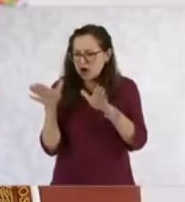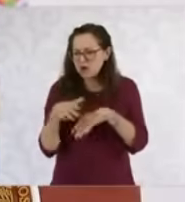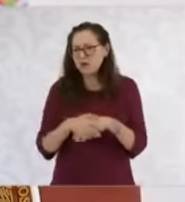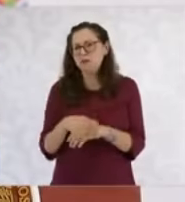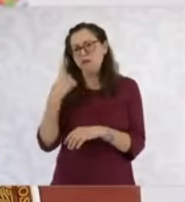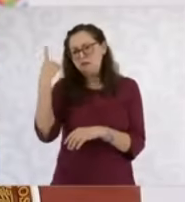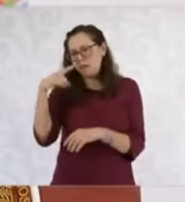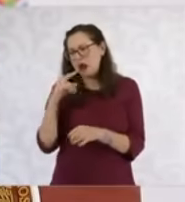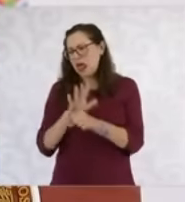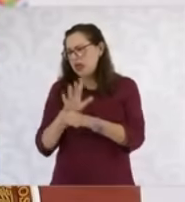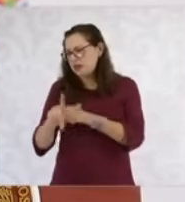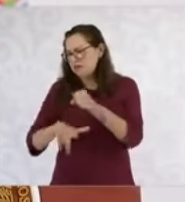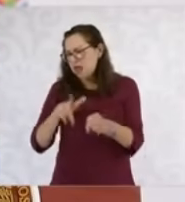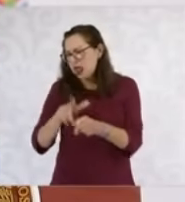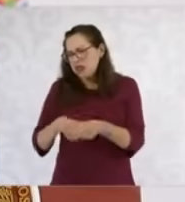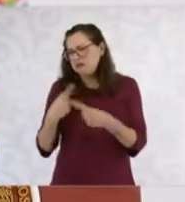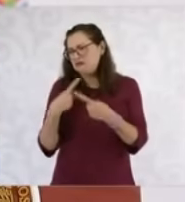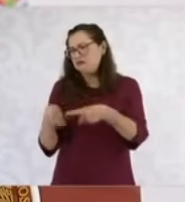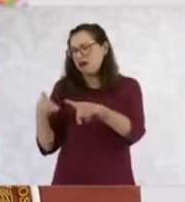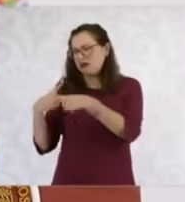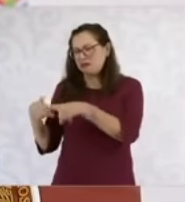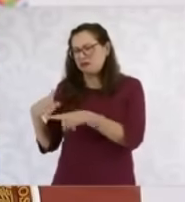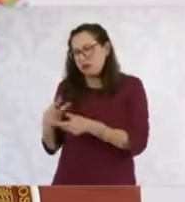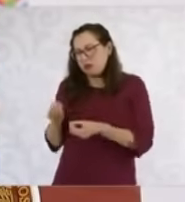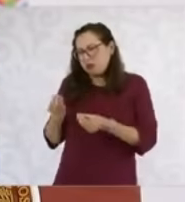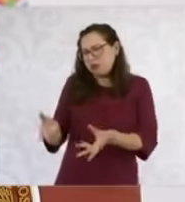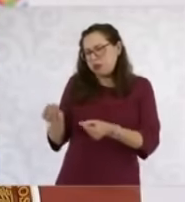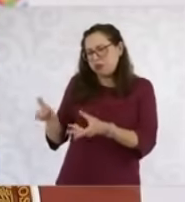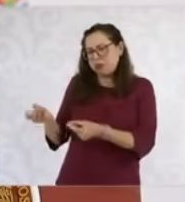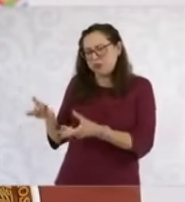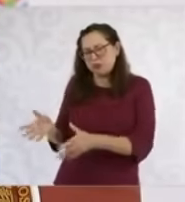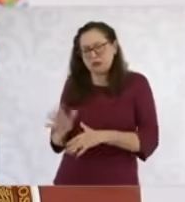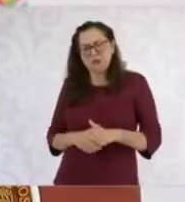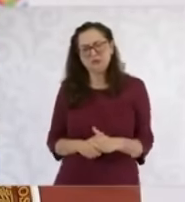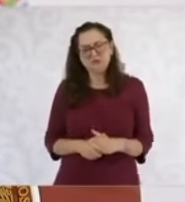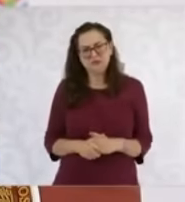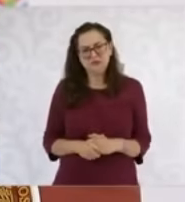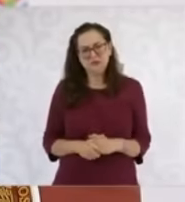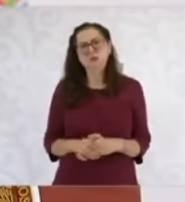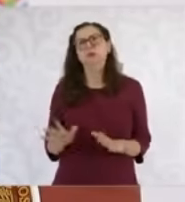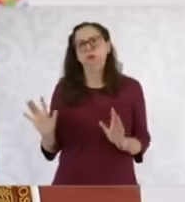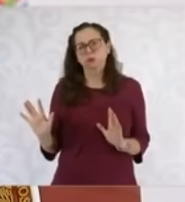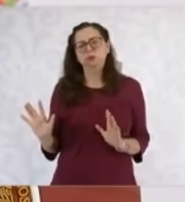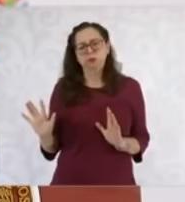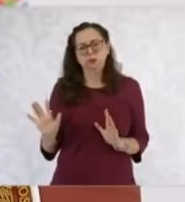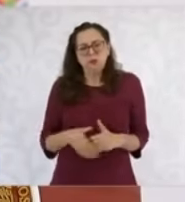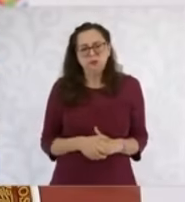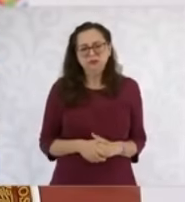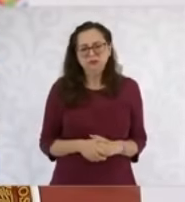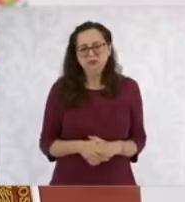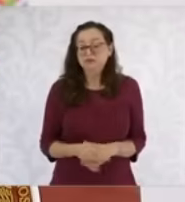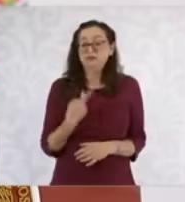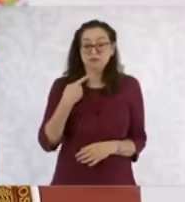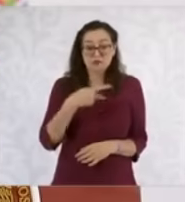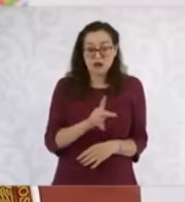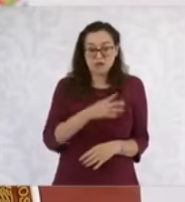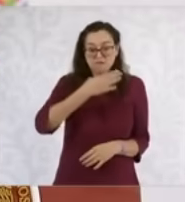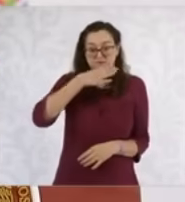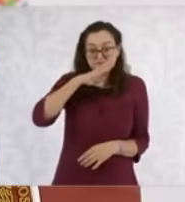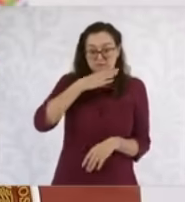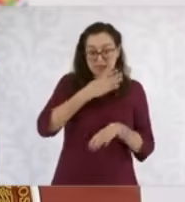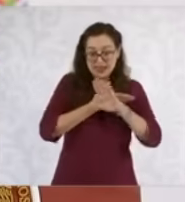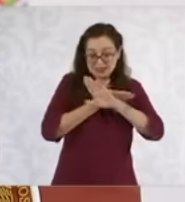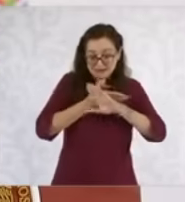cárnicos, para la producción de cárnicos. Entonces, pero la parte fundamental de la conservación de nuestro maíz, de